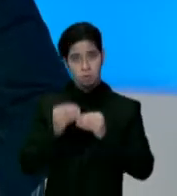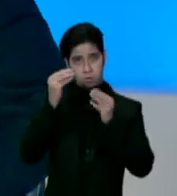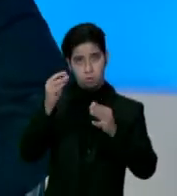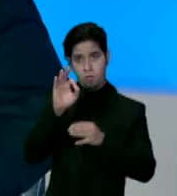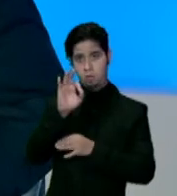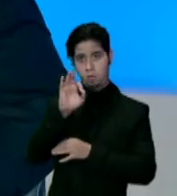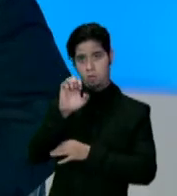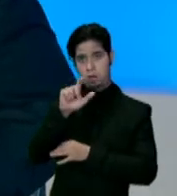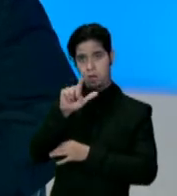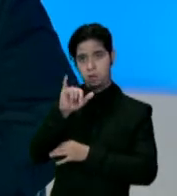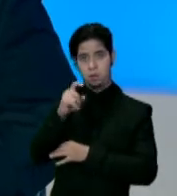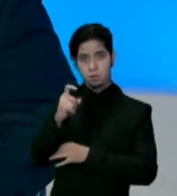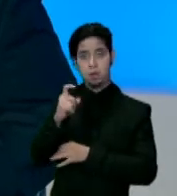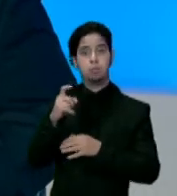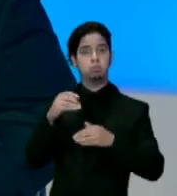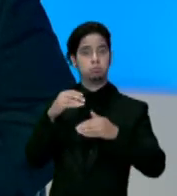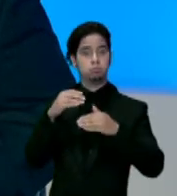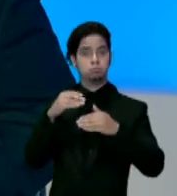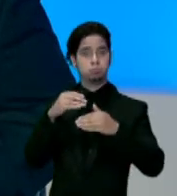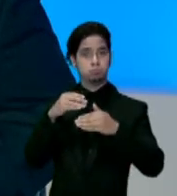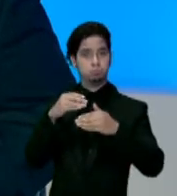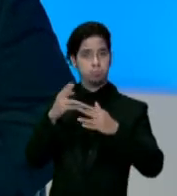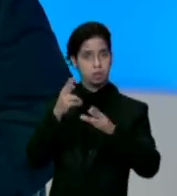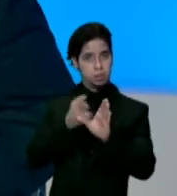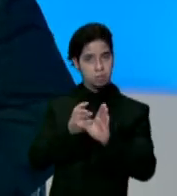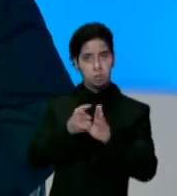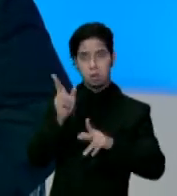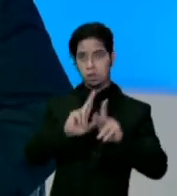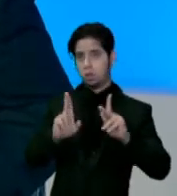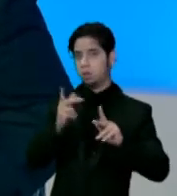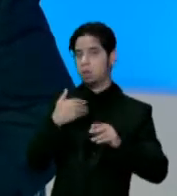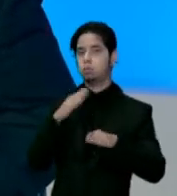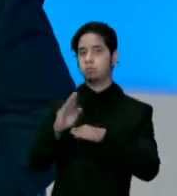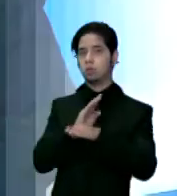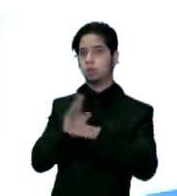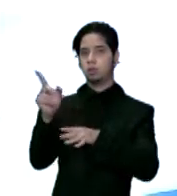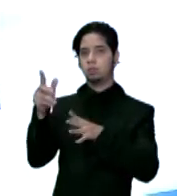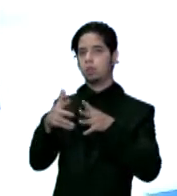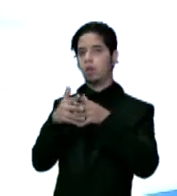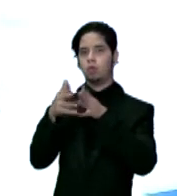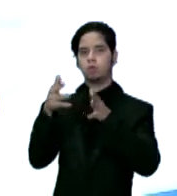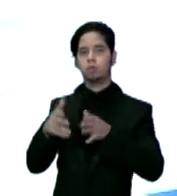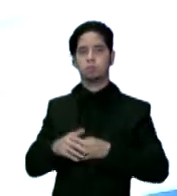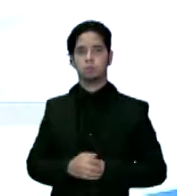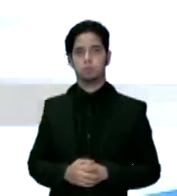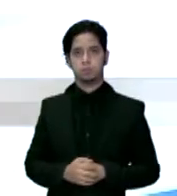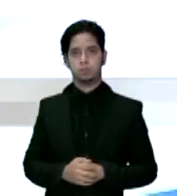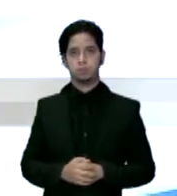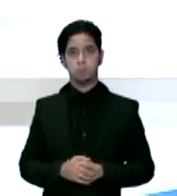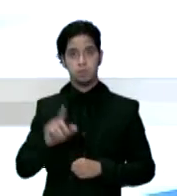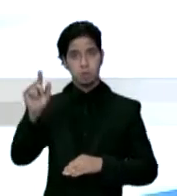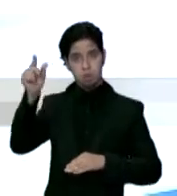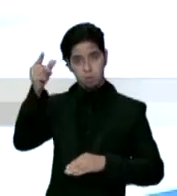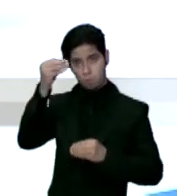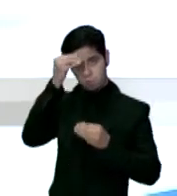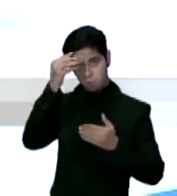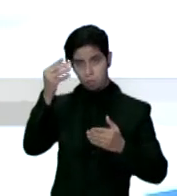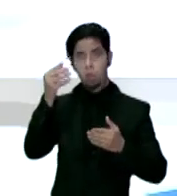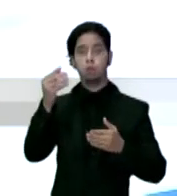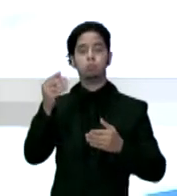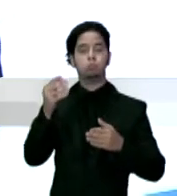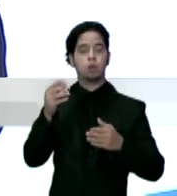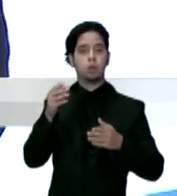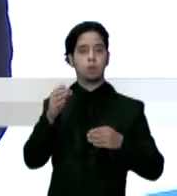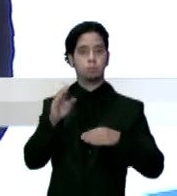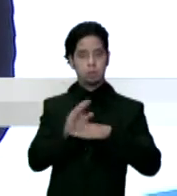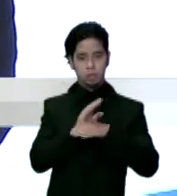participó María Contreras de la Administración de Pequeños Negocios de los Estados Unidos. El gobernador de Puerto Rico destacó el crecimiento del sector de